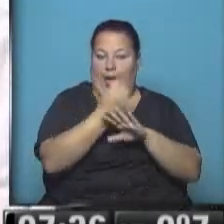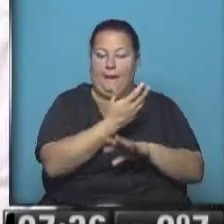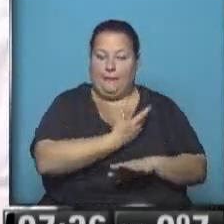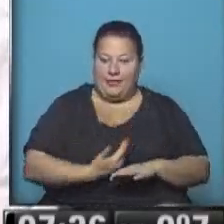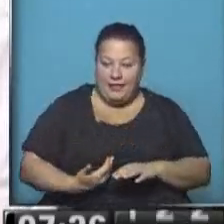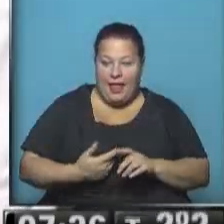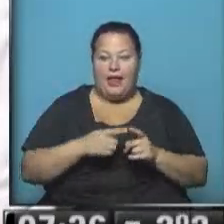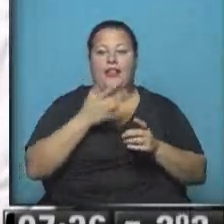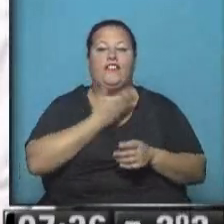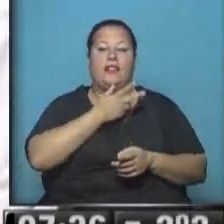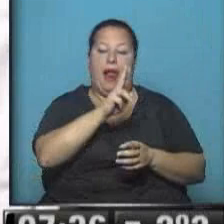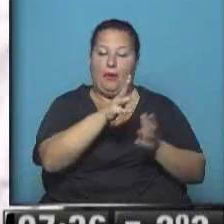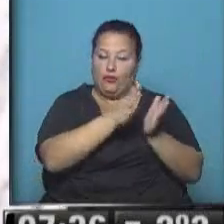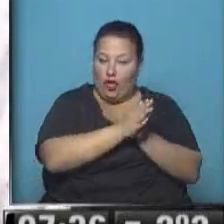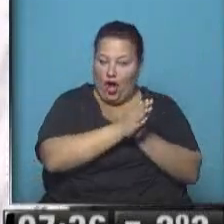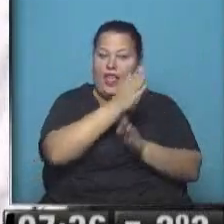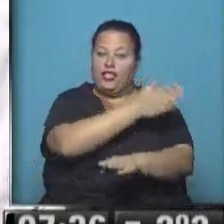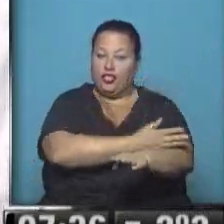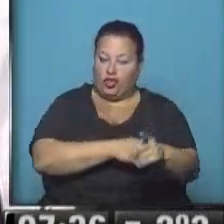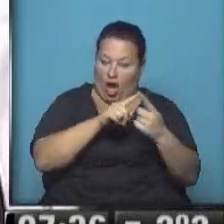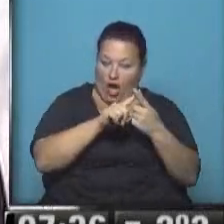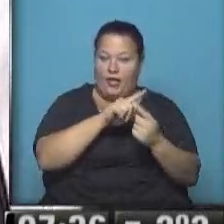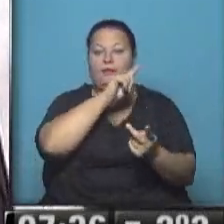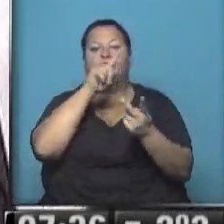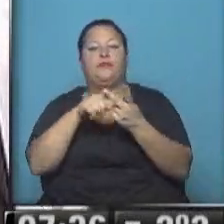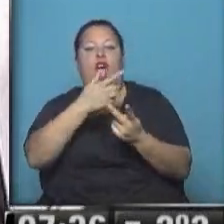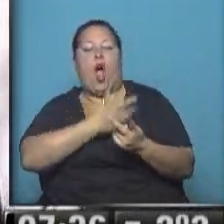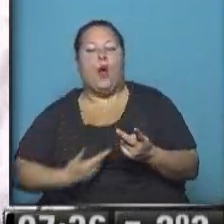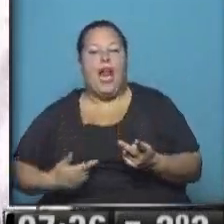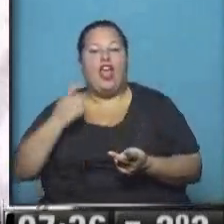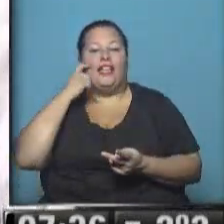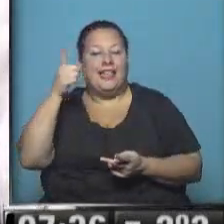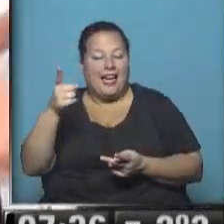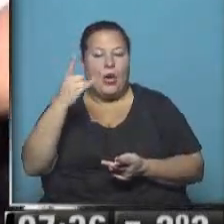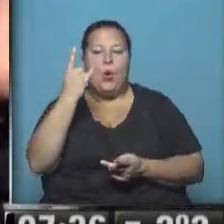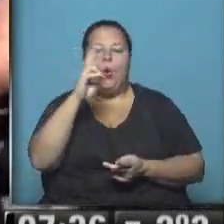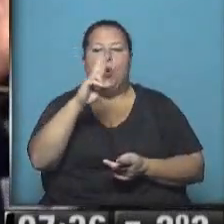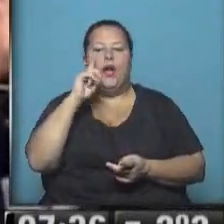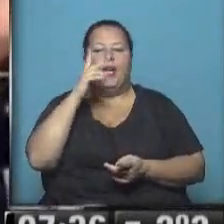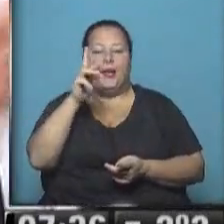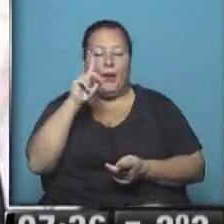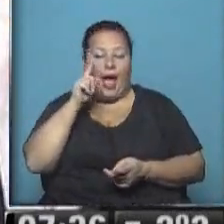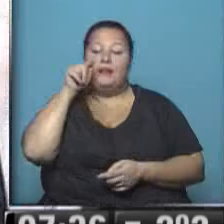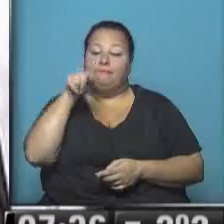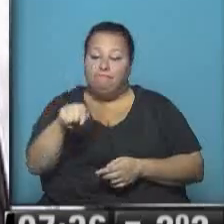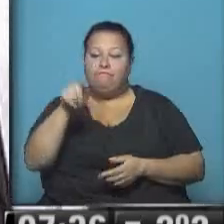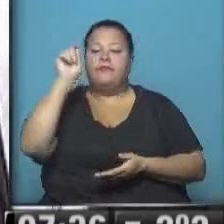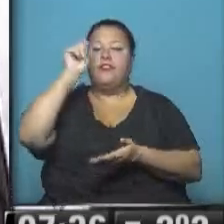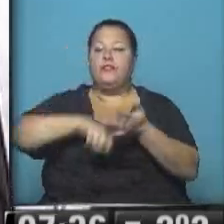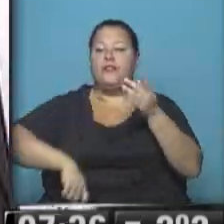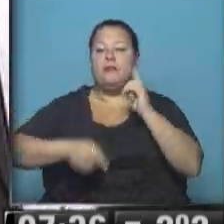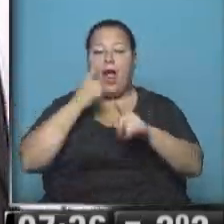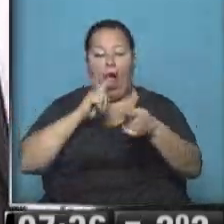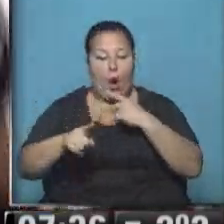presidente por el frente para la victoria Daniel cioli y el gobernador de entre Río Sergio uribarri Allí se firmó un